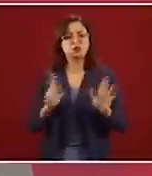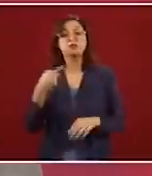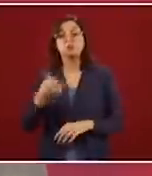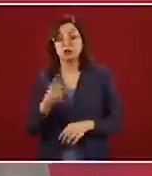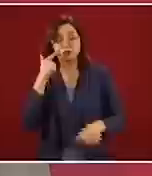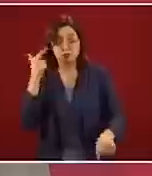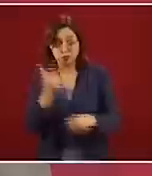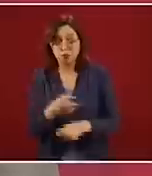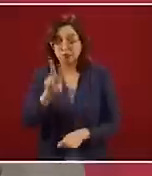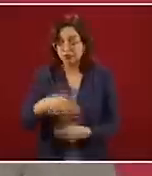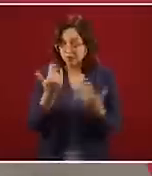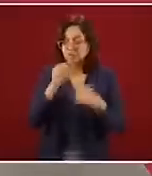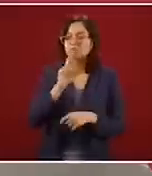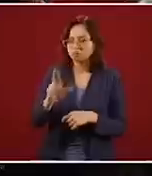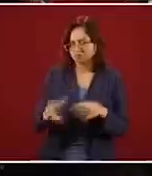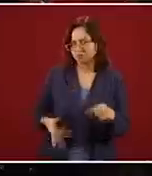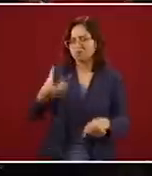muy abiertos a mejorar.